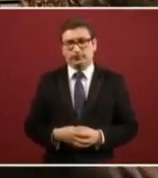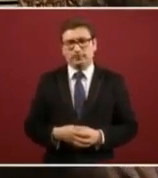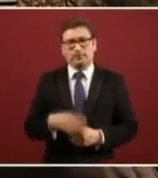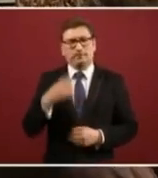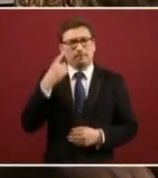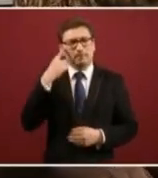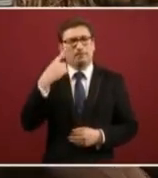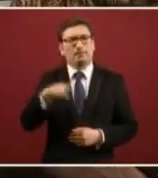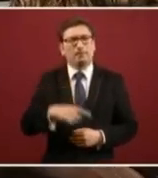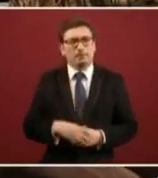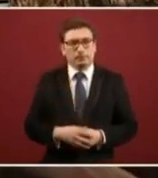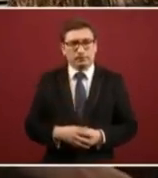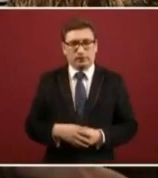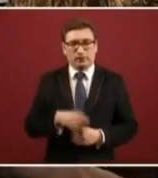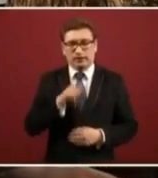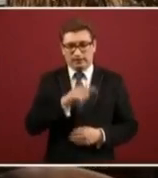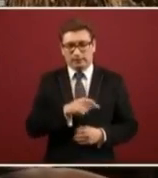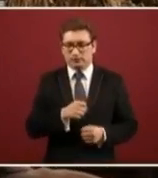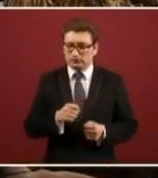para que se asegure